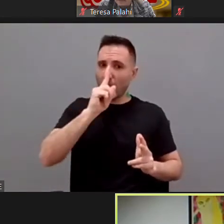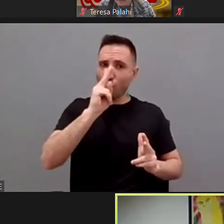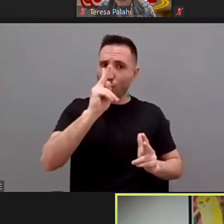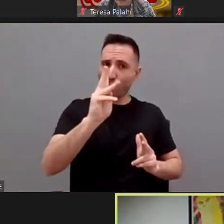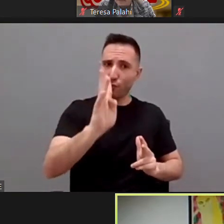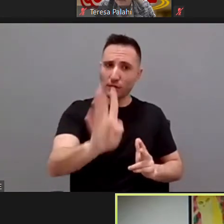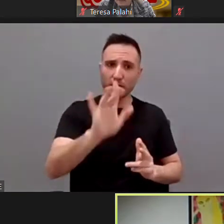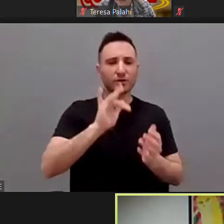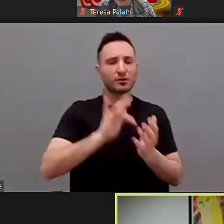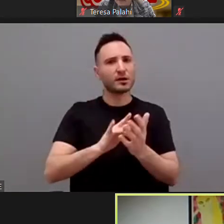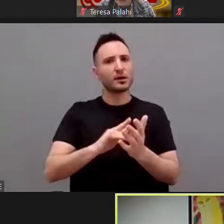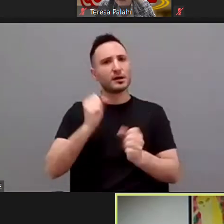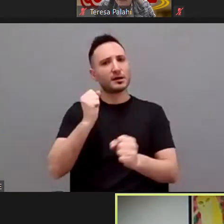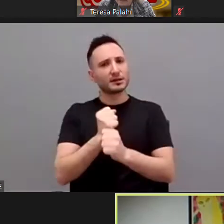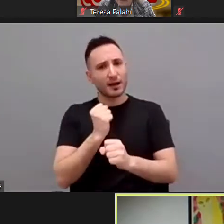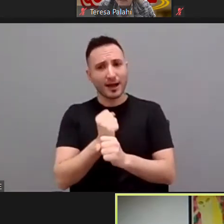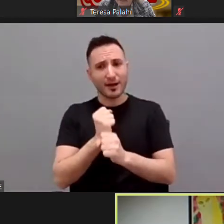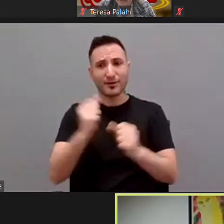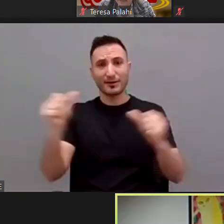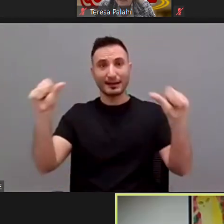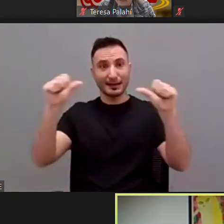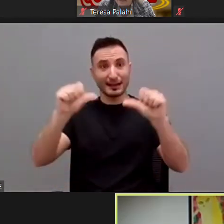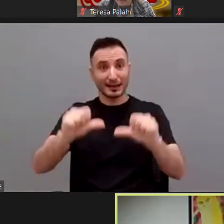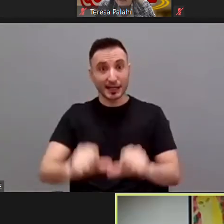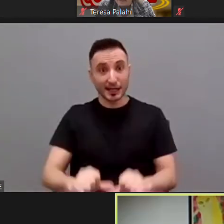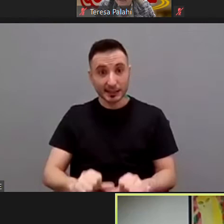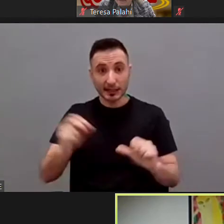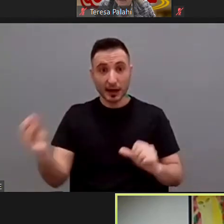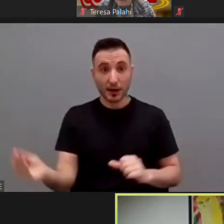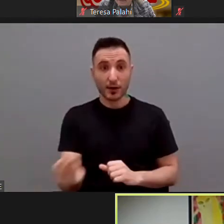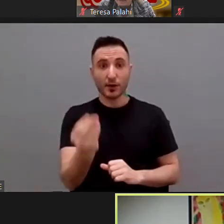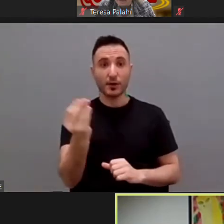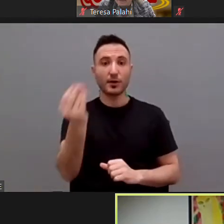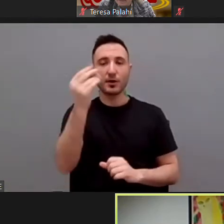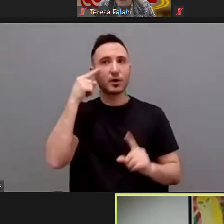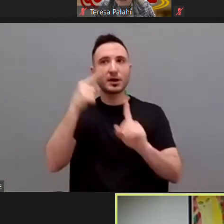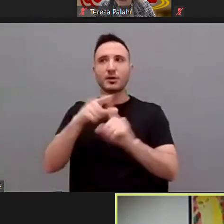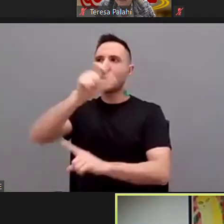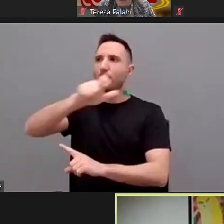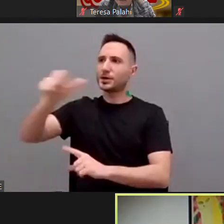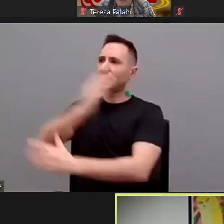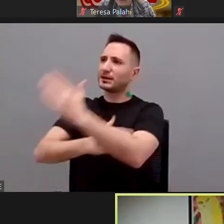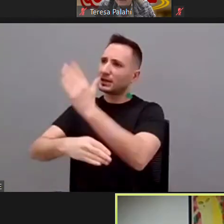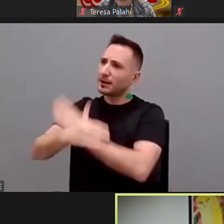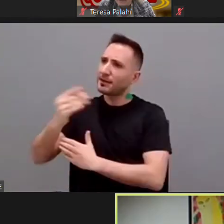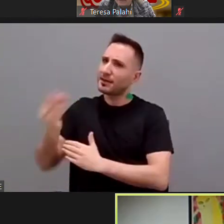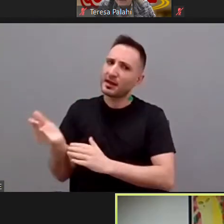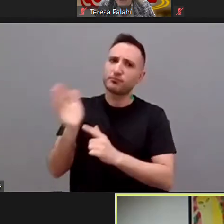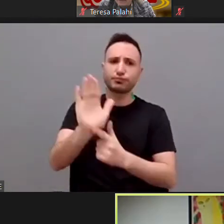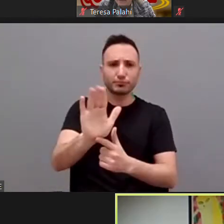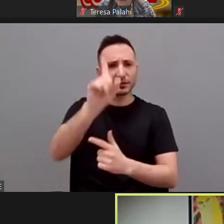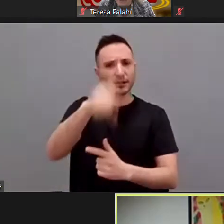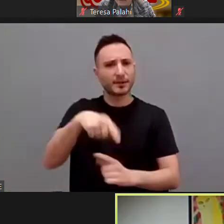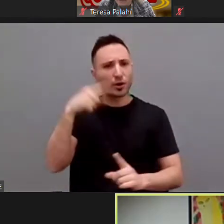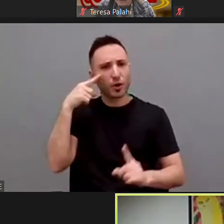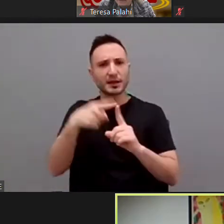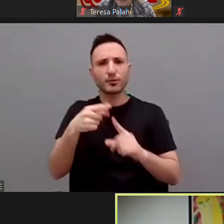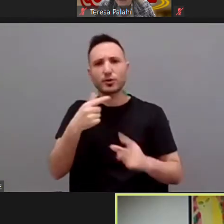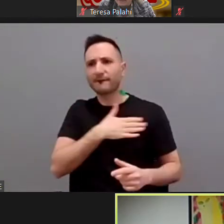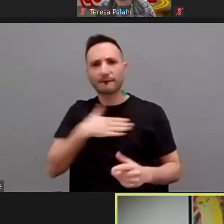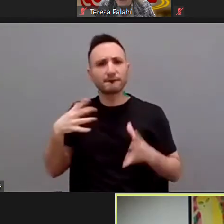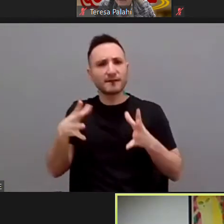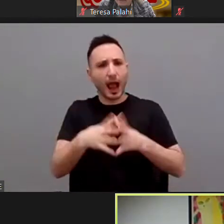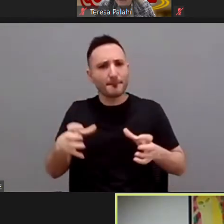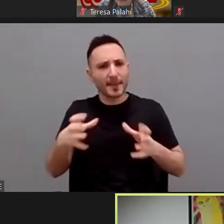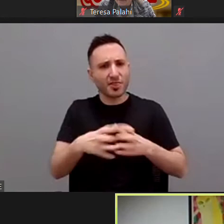la recuperación de esta crisis no sea inclusiva con las personas con discapacidad en términos de mayor ambición, no